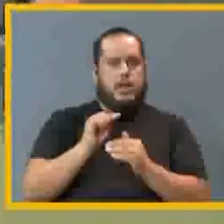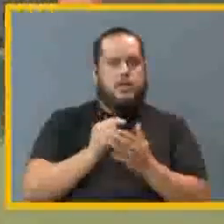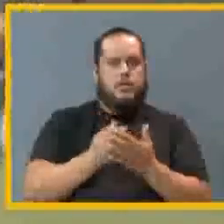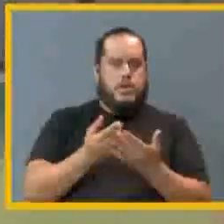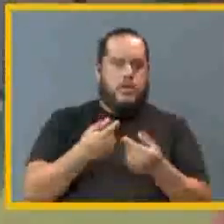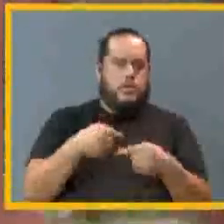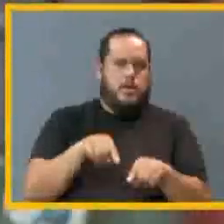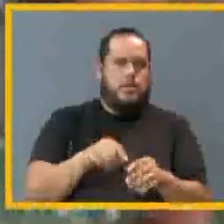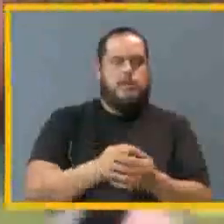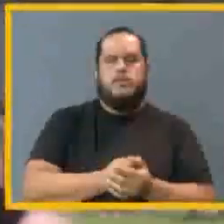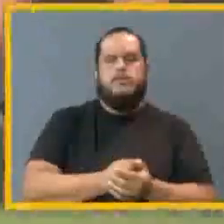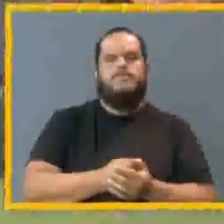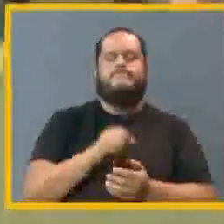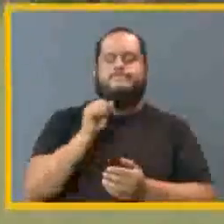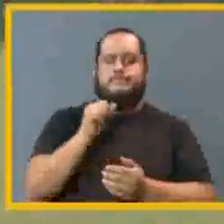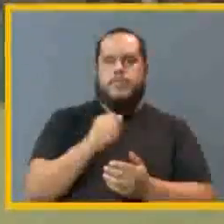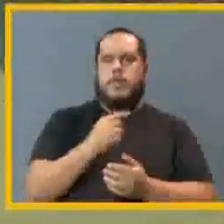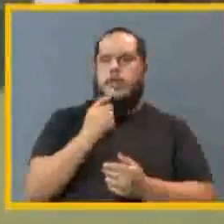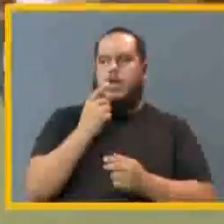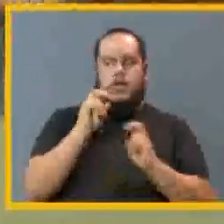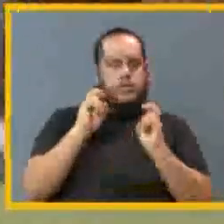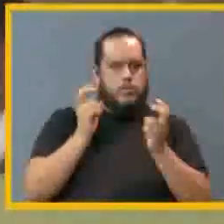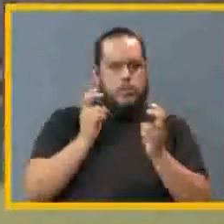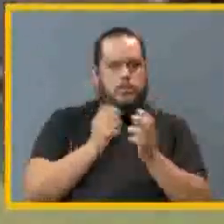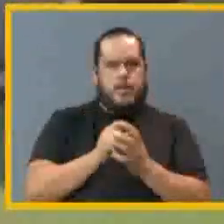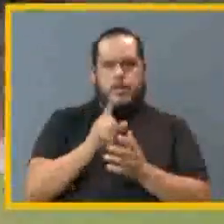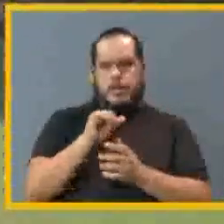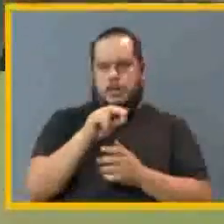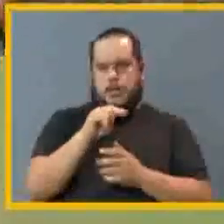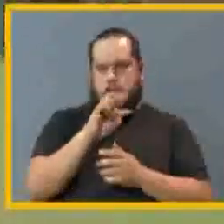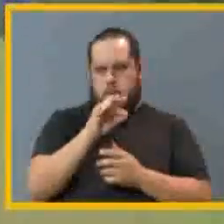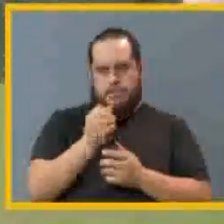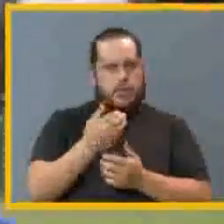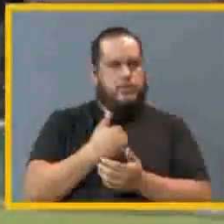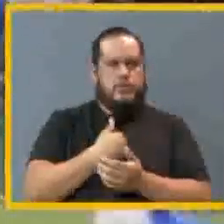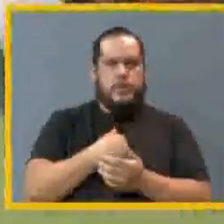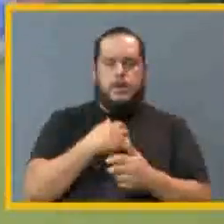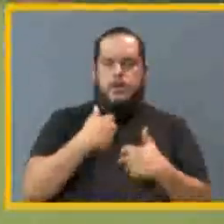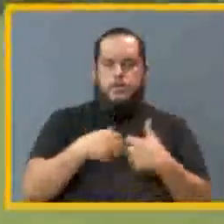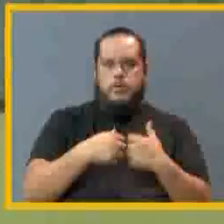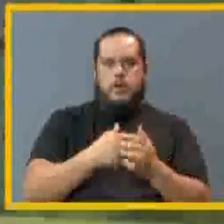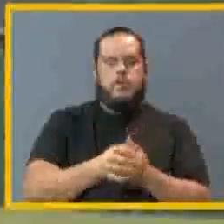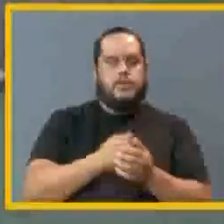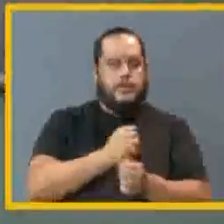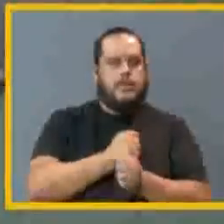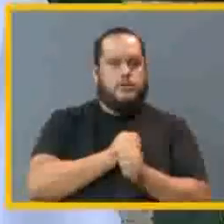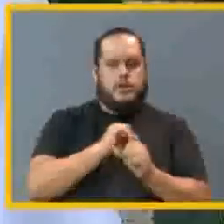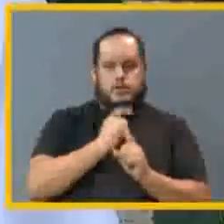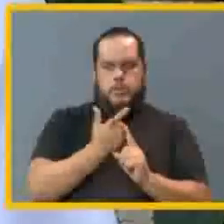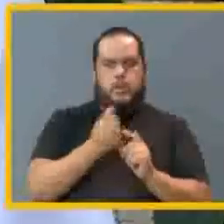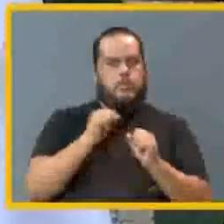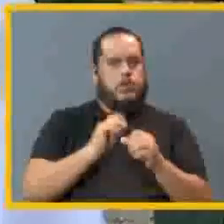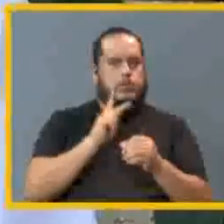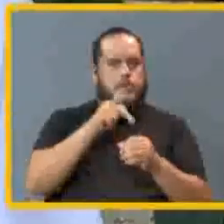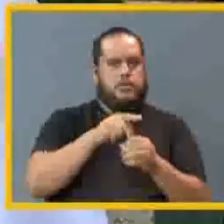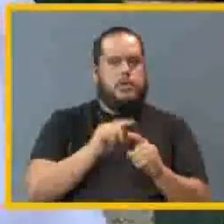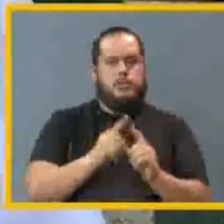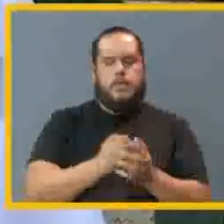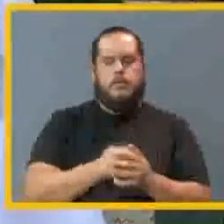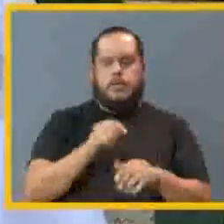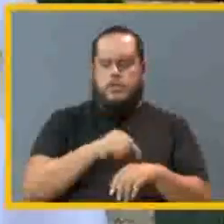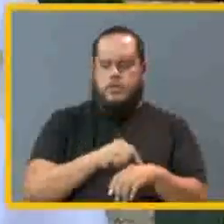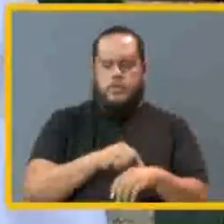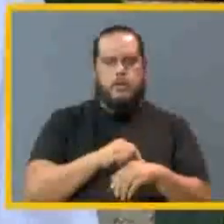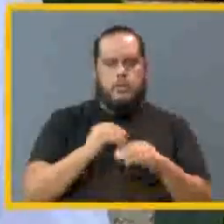lo que sucede. Sí, porque es un tema. El INAFA no tiene problemas de seguridad social, puede participar. Pero en el momento